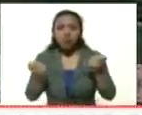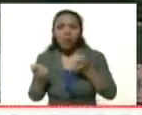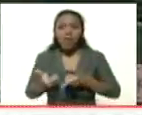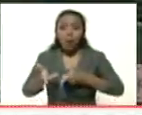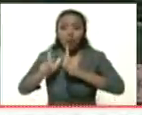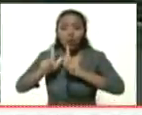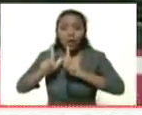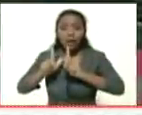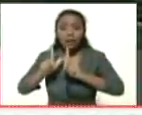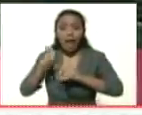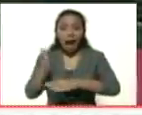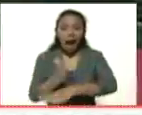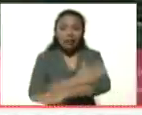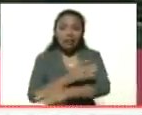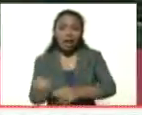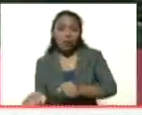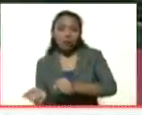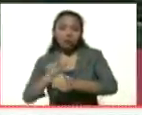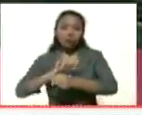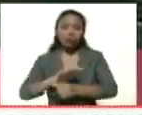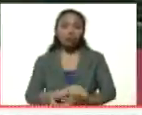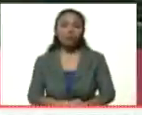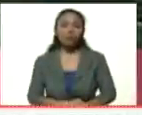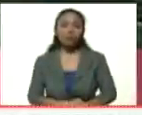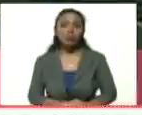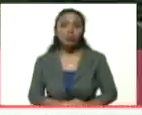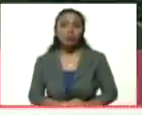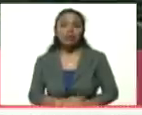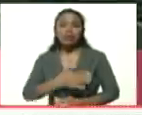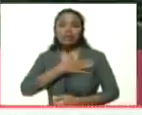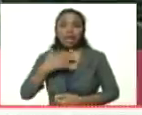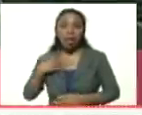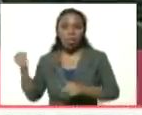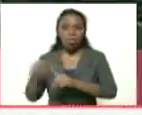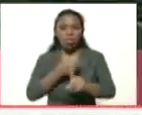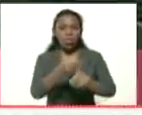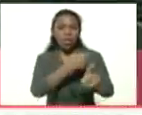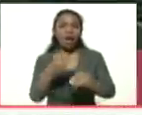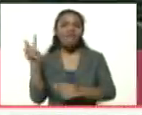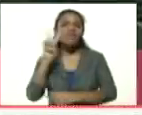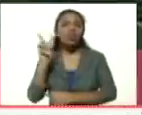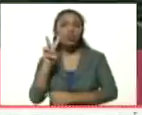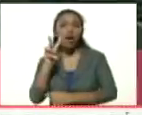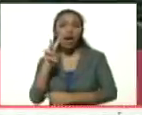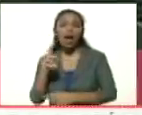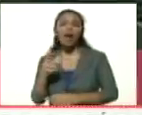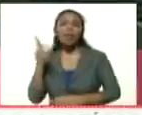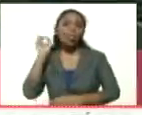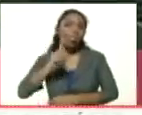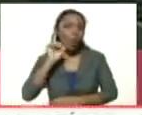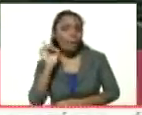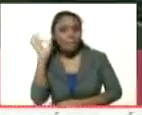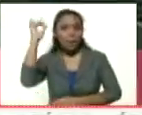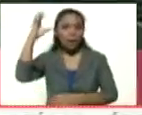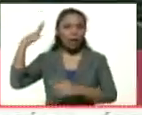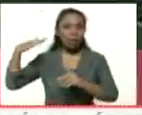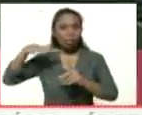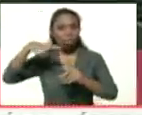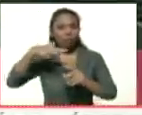autoridades ante el COVID-19, pretenden agredir a Venezuela con infamias y